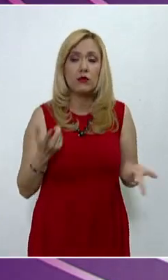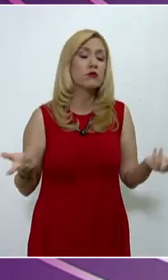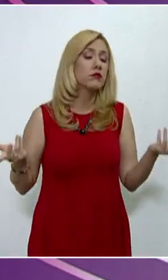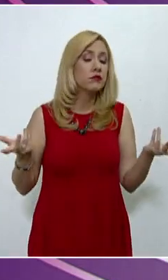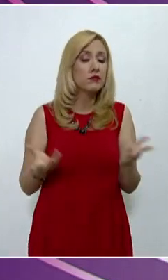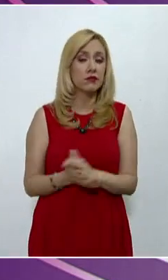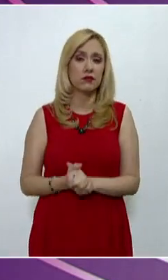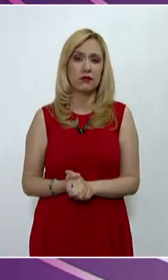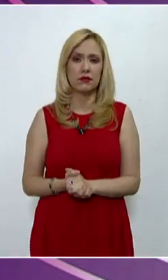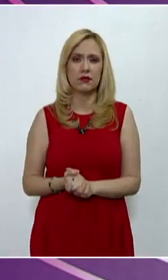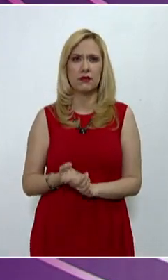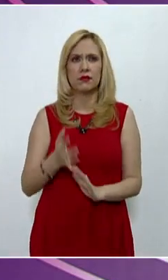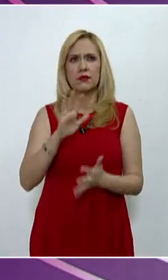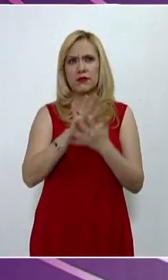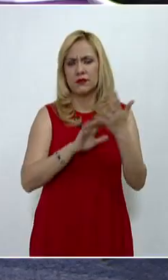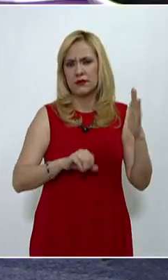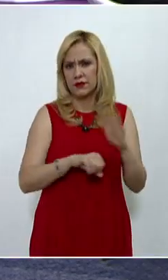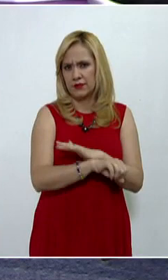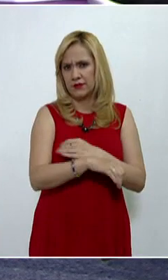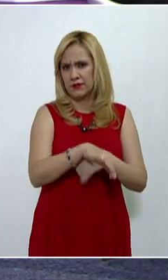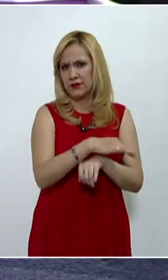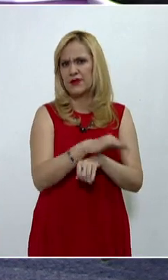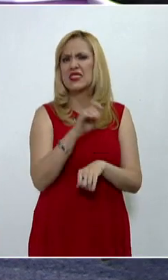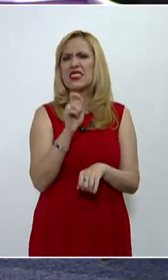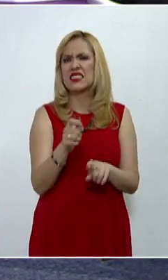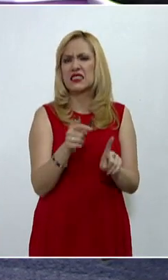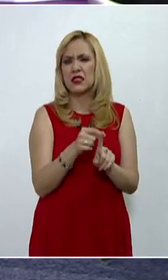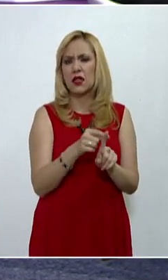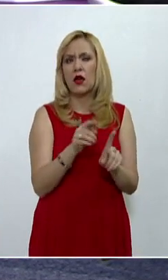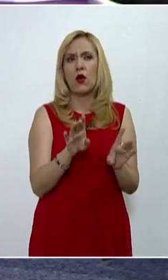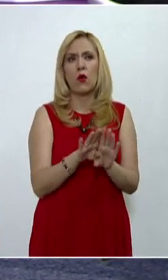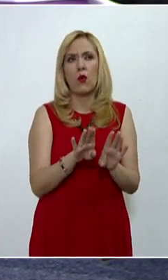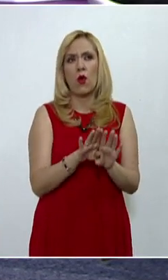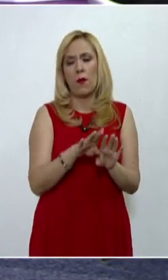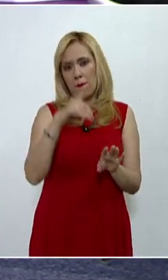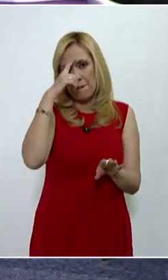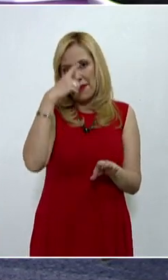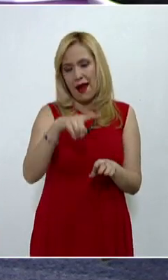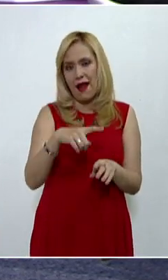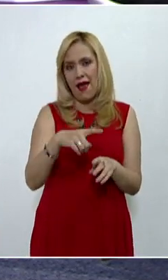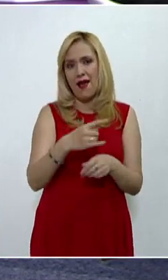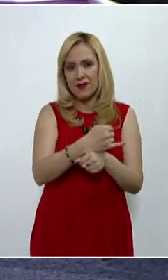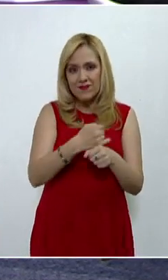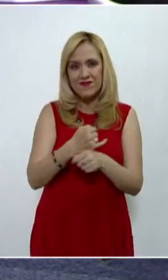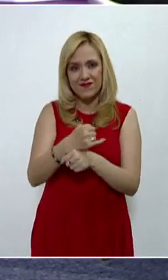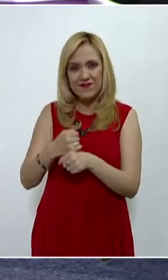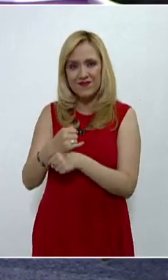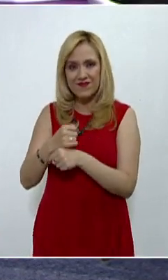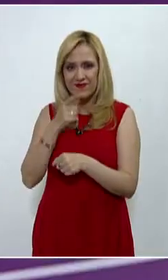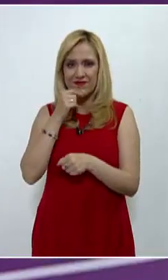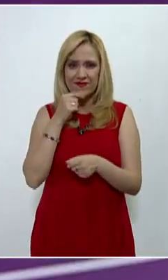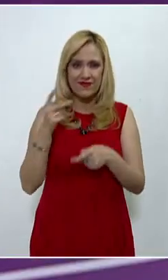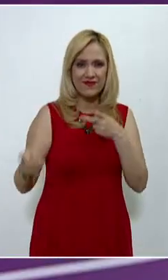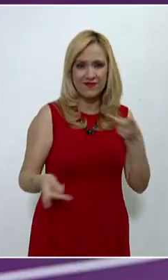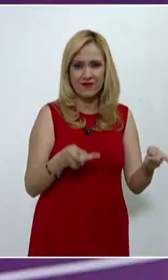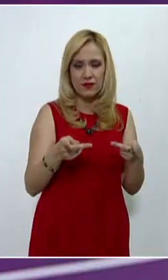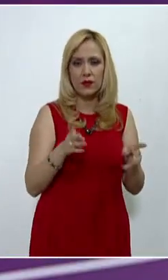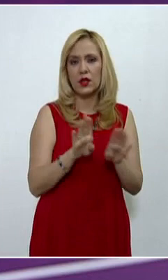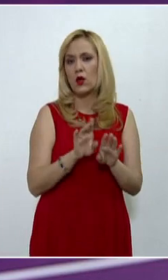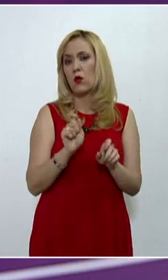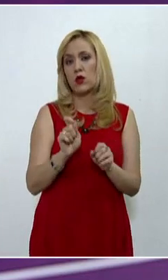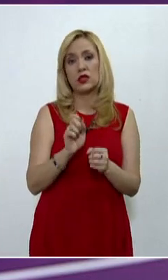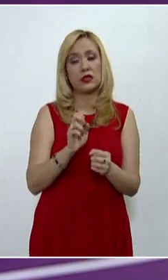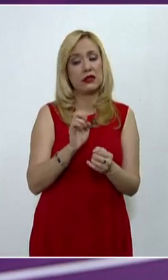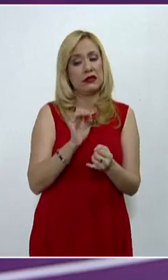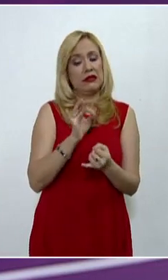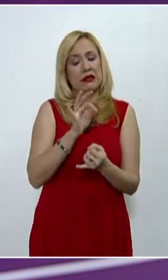pertinente. La prisión preventiva es una medida cautelar de naturaleza procesal, que debe ser empleada como un último